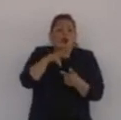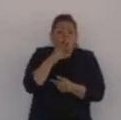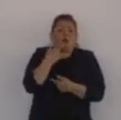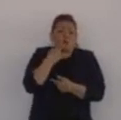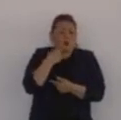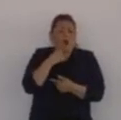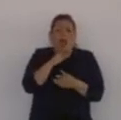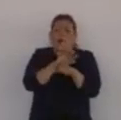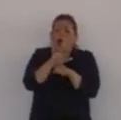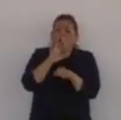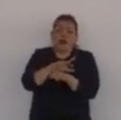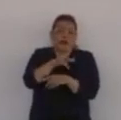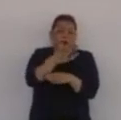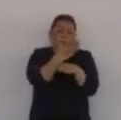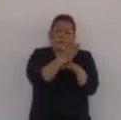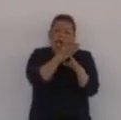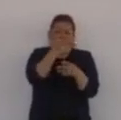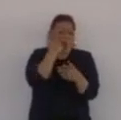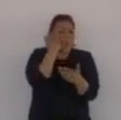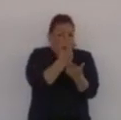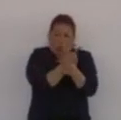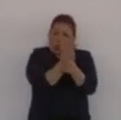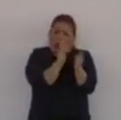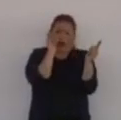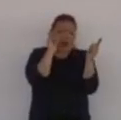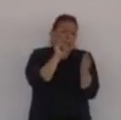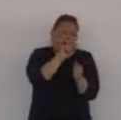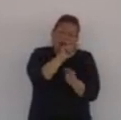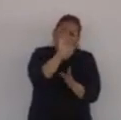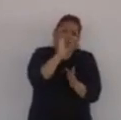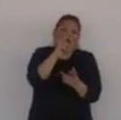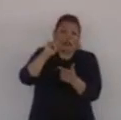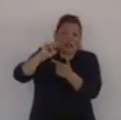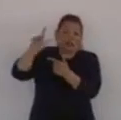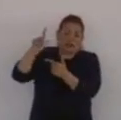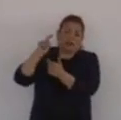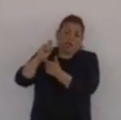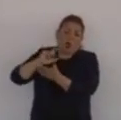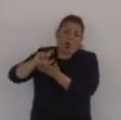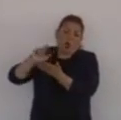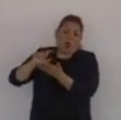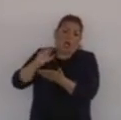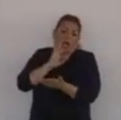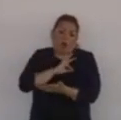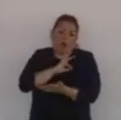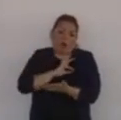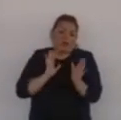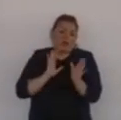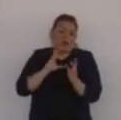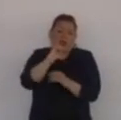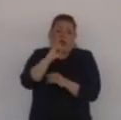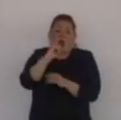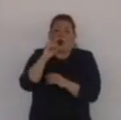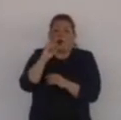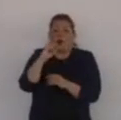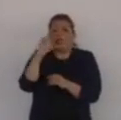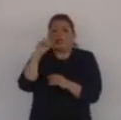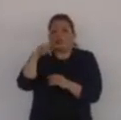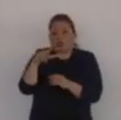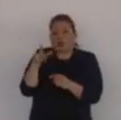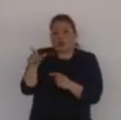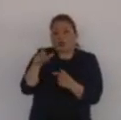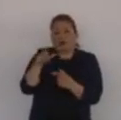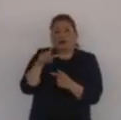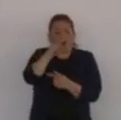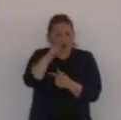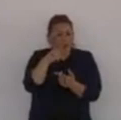tarjeta en cualquier banco también, nada más que ahí sí les cobran su comisión, y también pueden usar la tarjeta